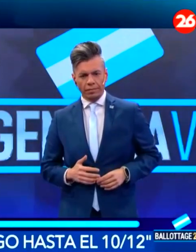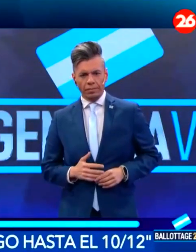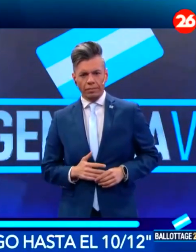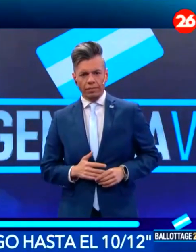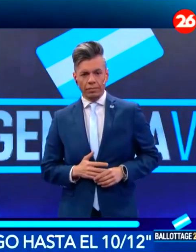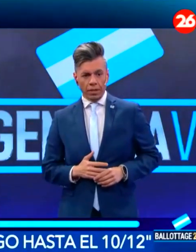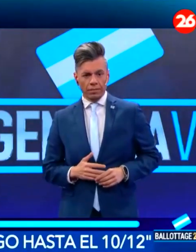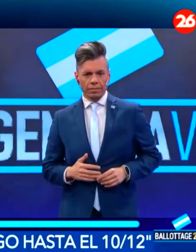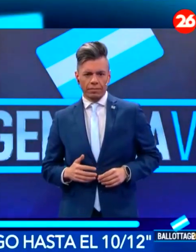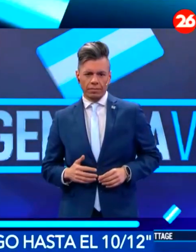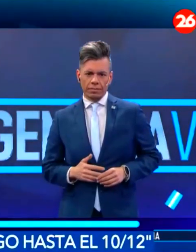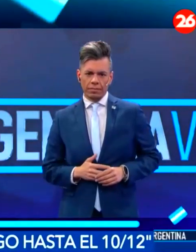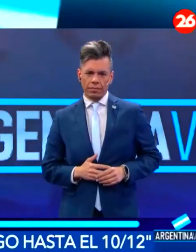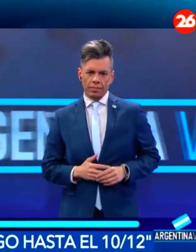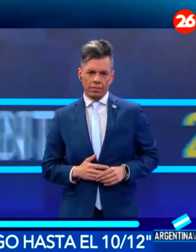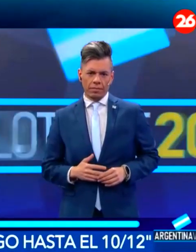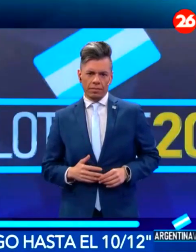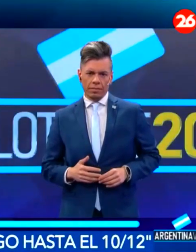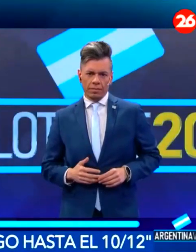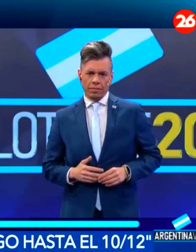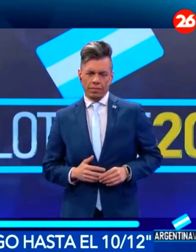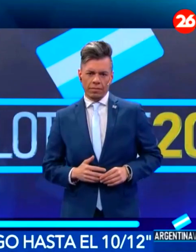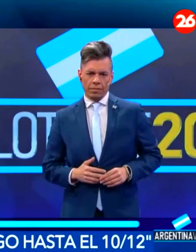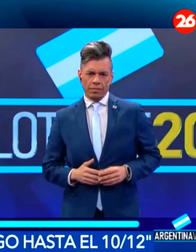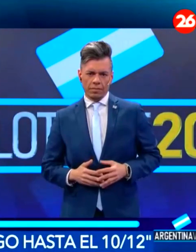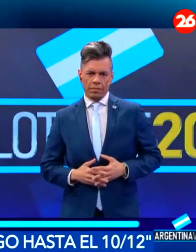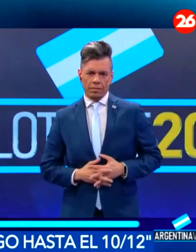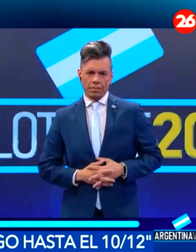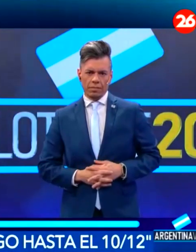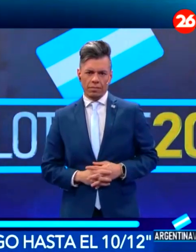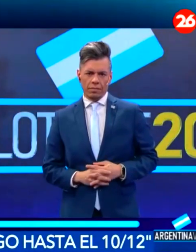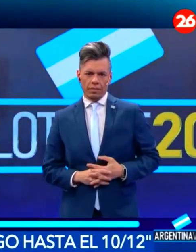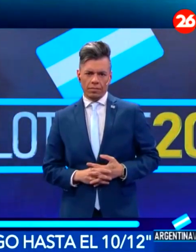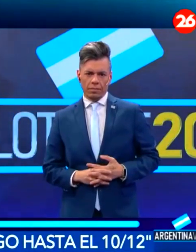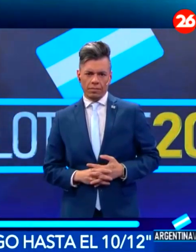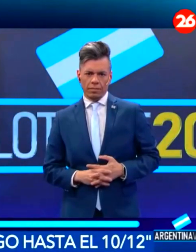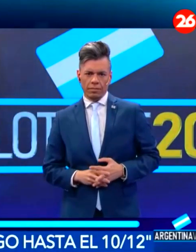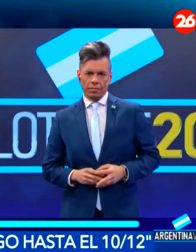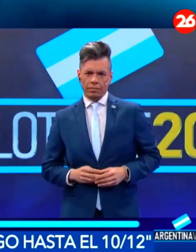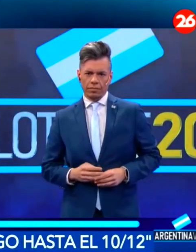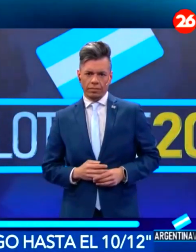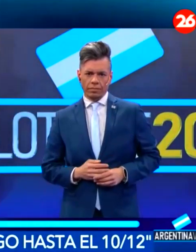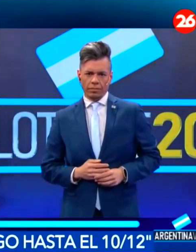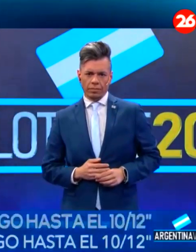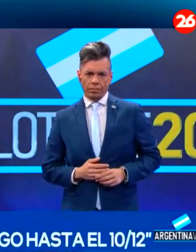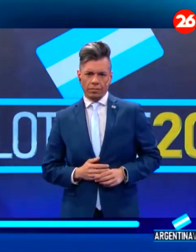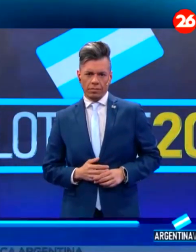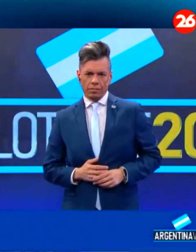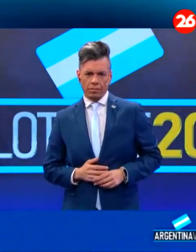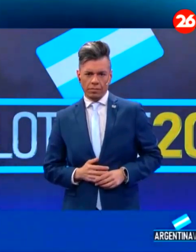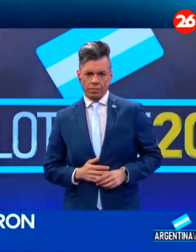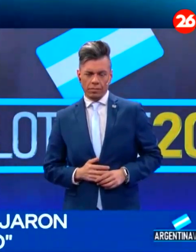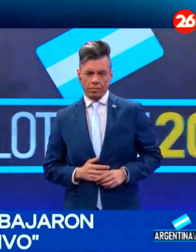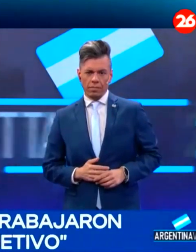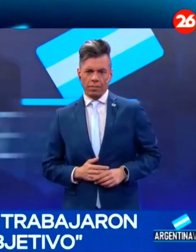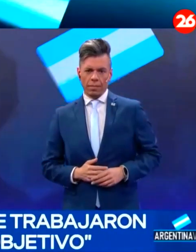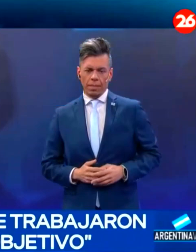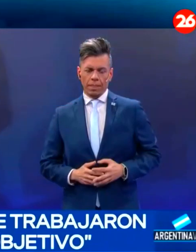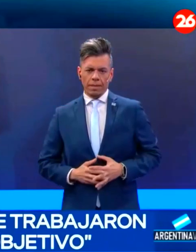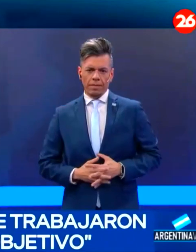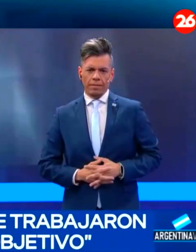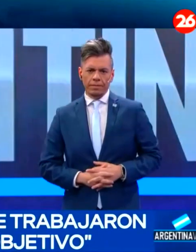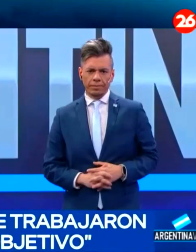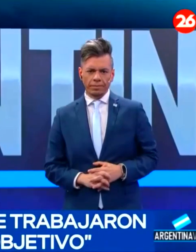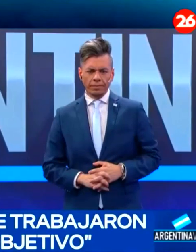en la calle. Sí. No hay un cartel de Milei, todo Massa presidente. Uno, ¿vos viste uno? No, esto es cierto. De hecho, quiero decir, en la